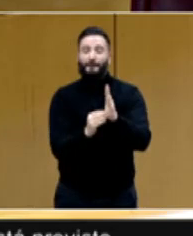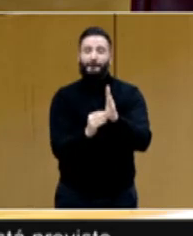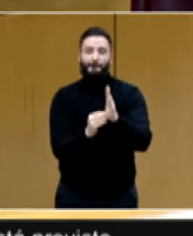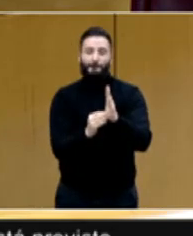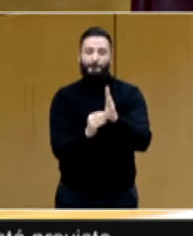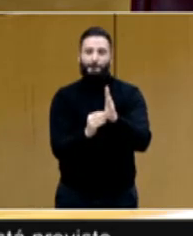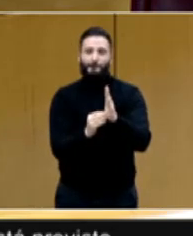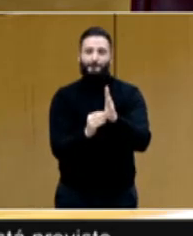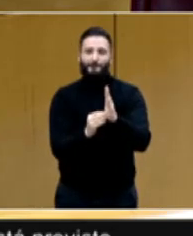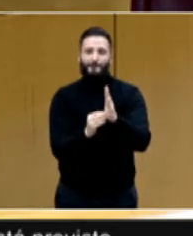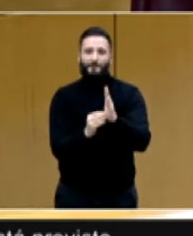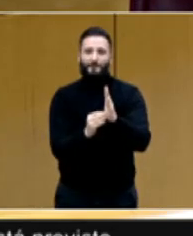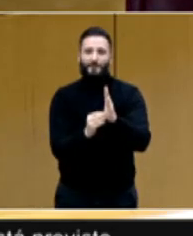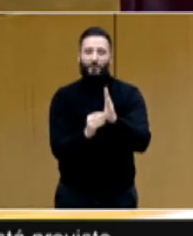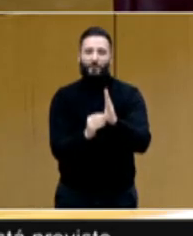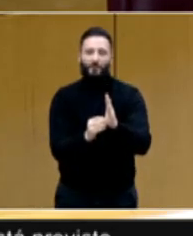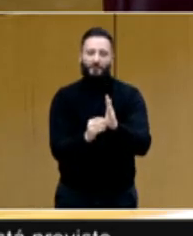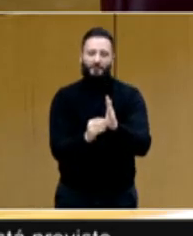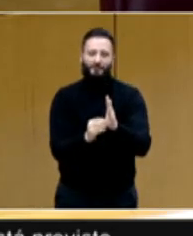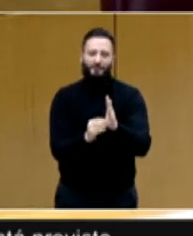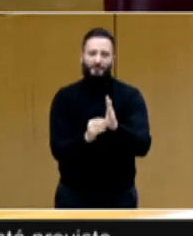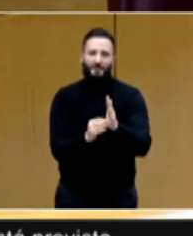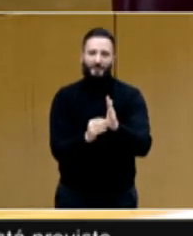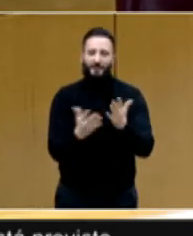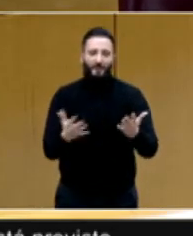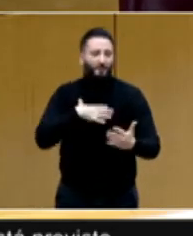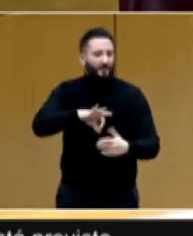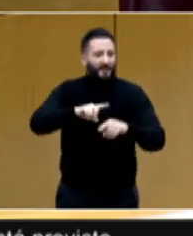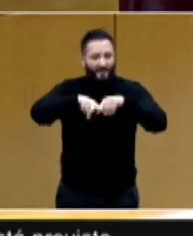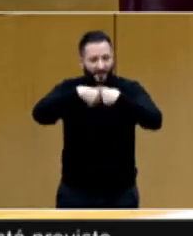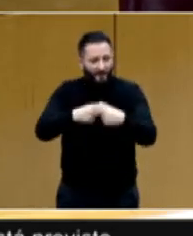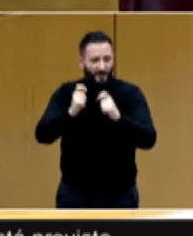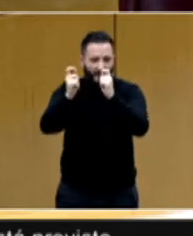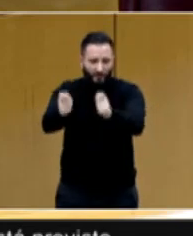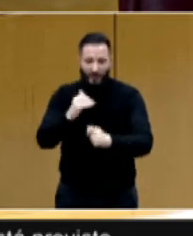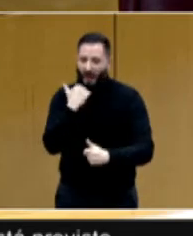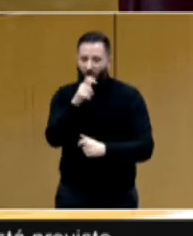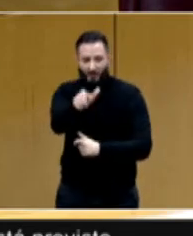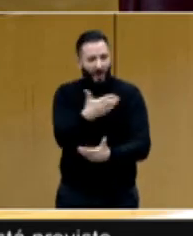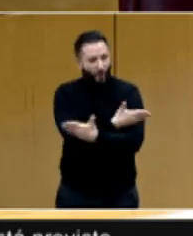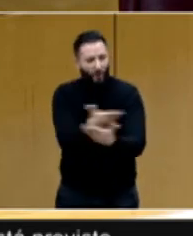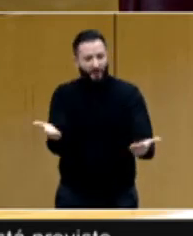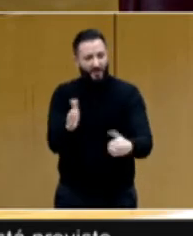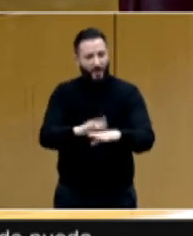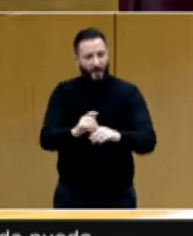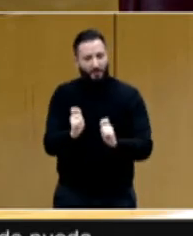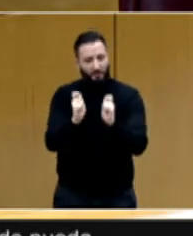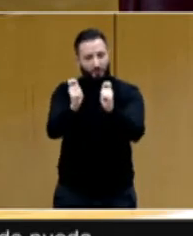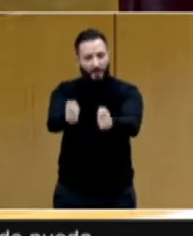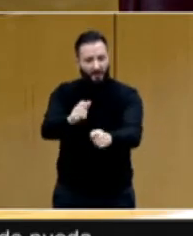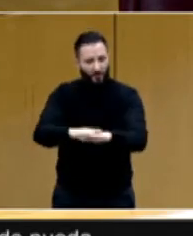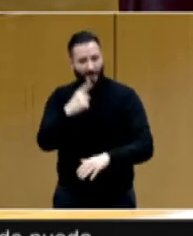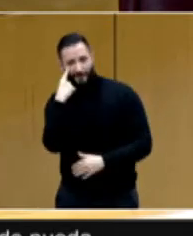grado deseado puede ser un familiar alguien de confianza que permita que ese testigo